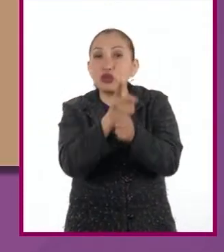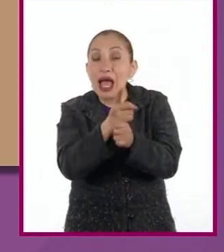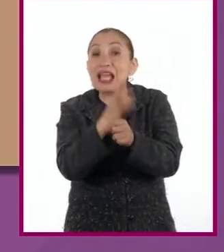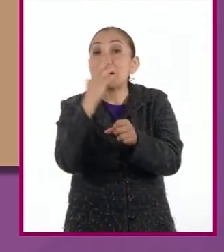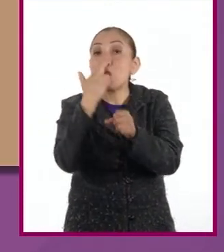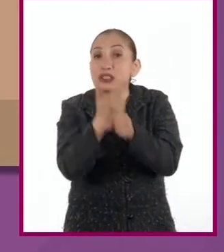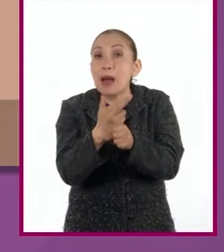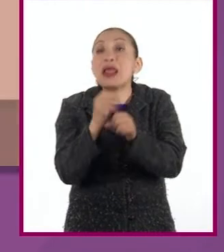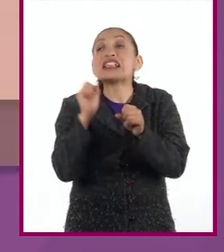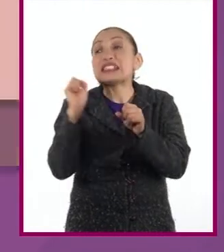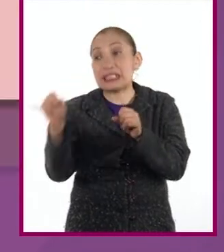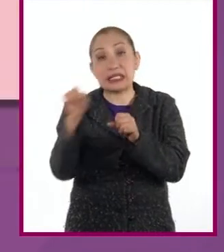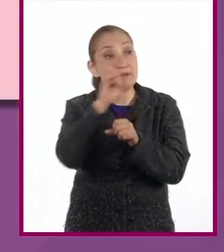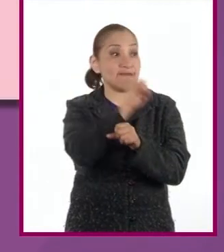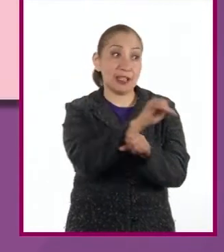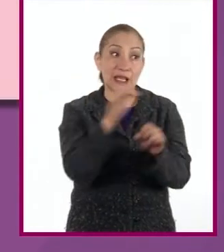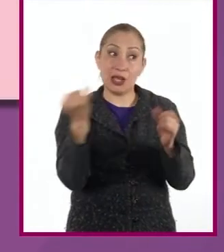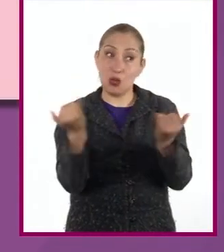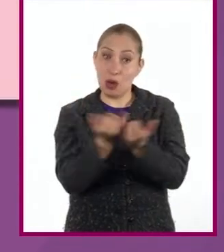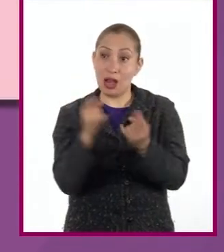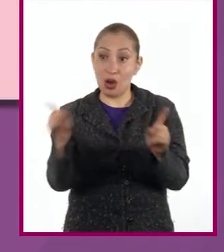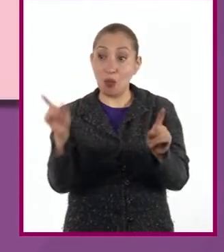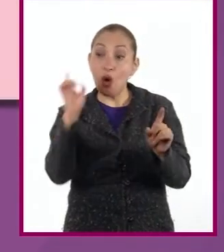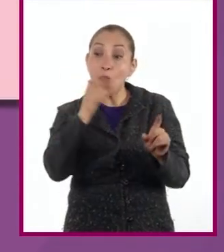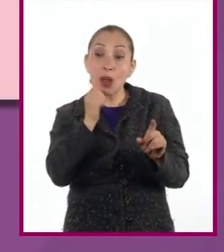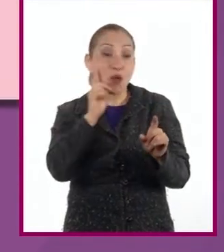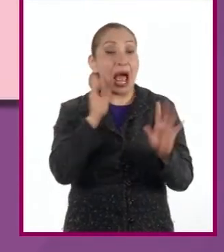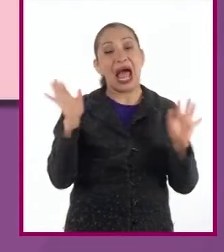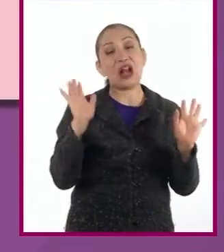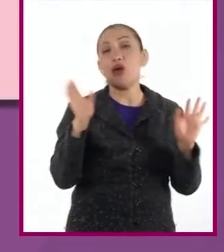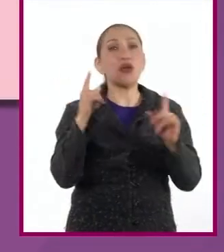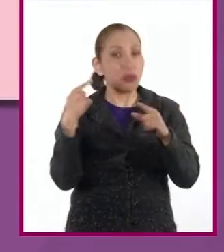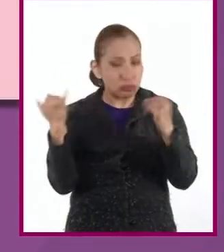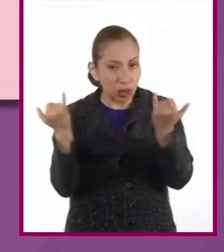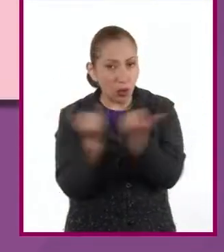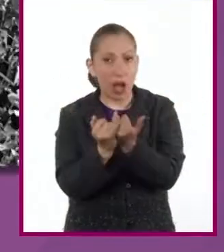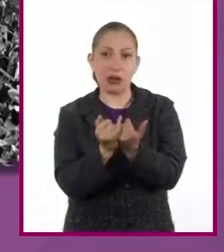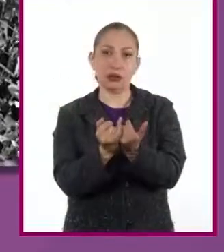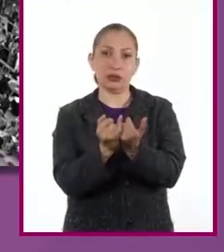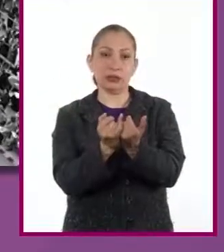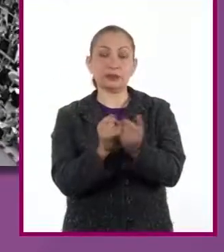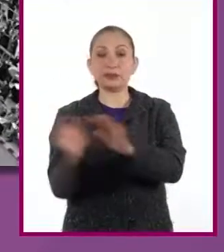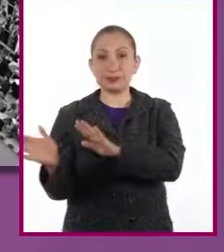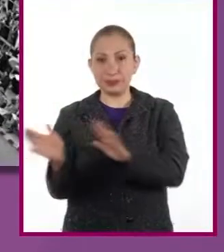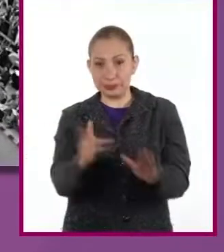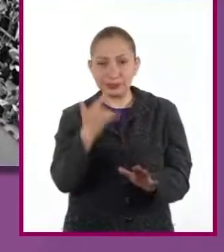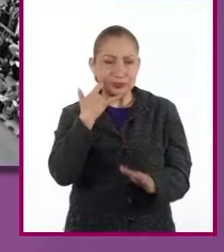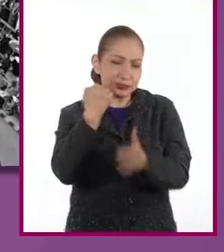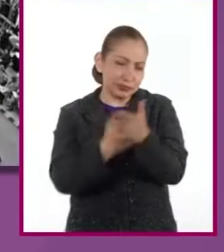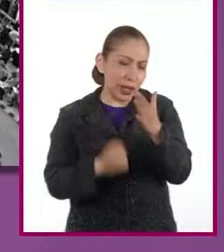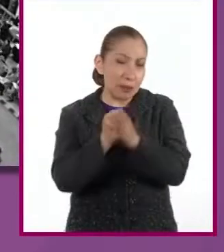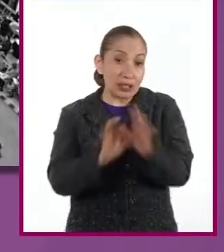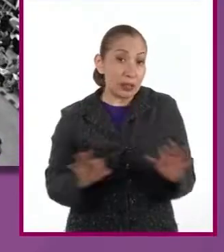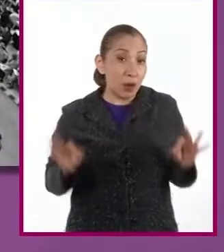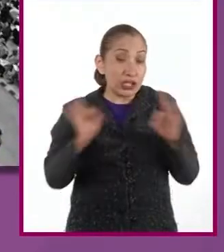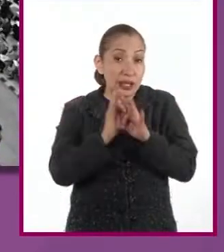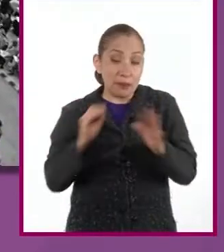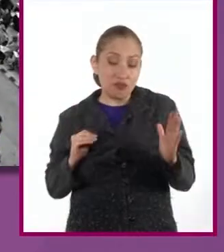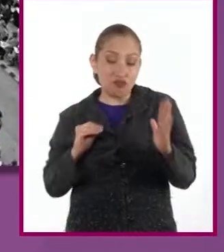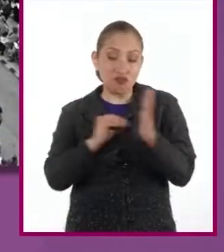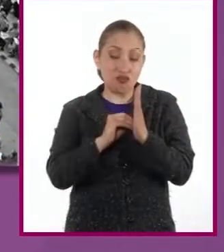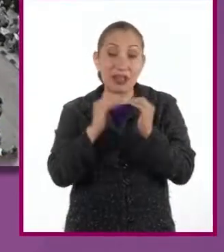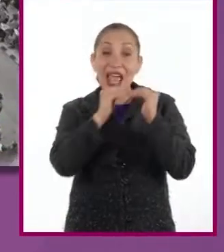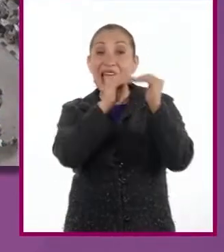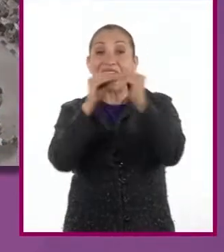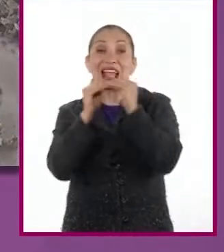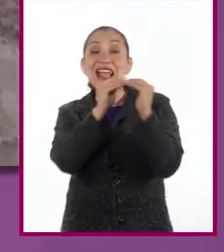y responsabilidades no deben depender del sexo con el que nacen las personas. Entre los esfuerzos más destacados para implementar la